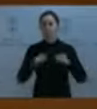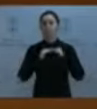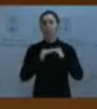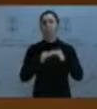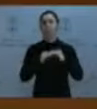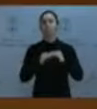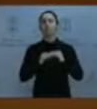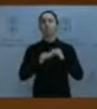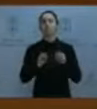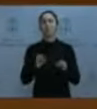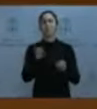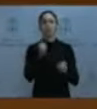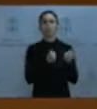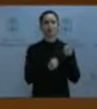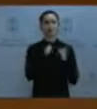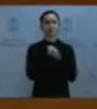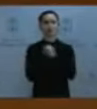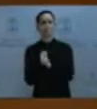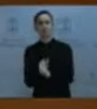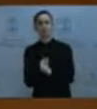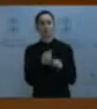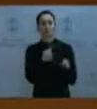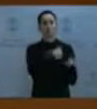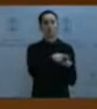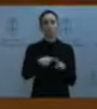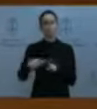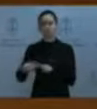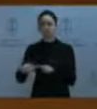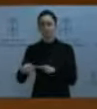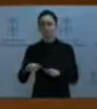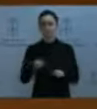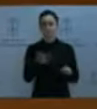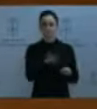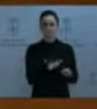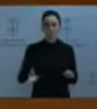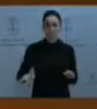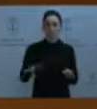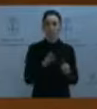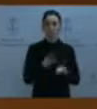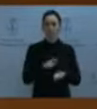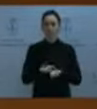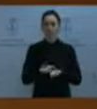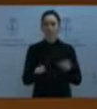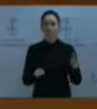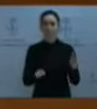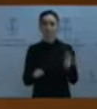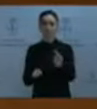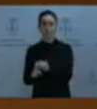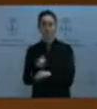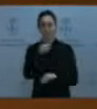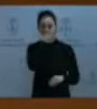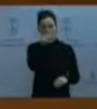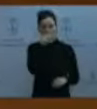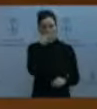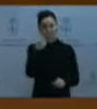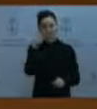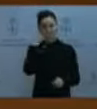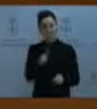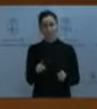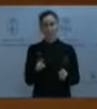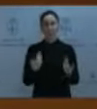diferentes poblaciones pesqueras de diferentes especies y teniendo en cuenta las artes de pesca más tradicionales y